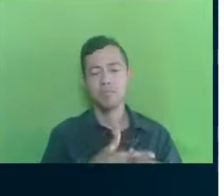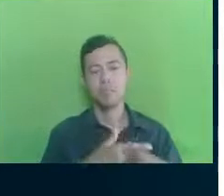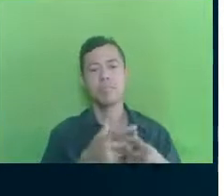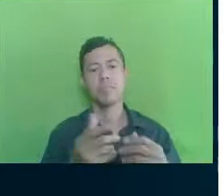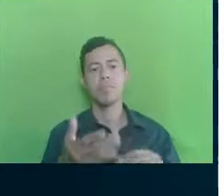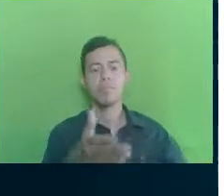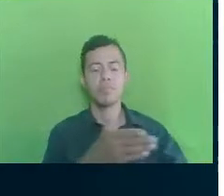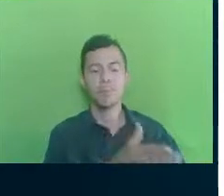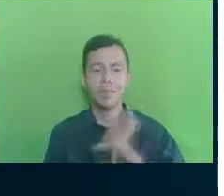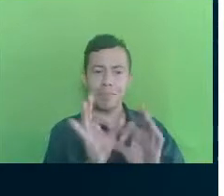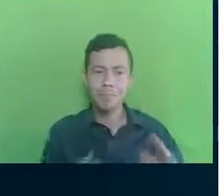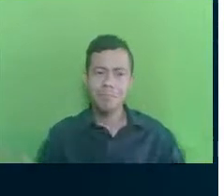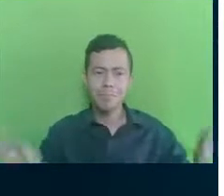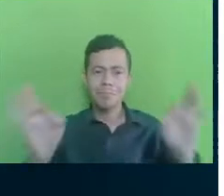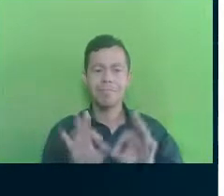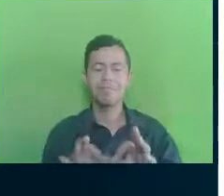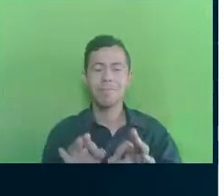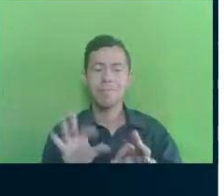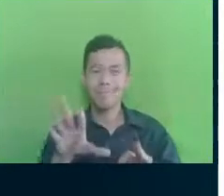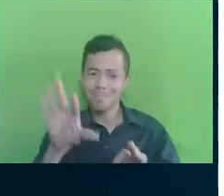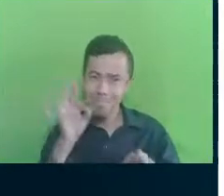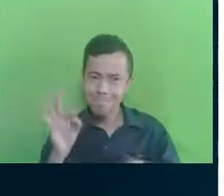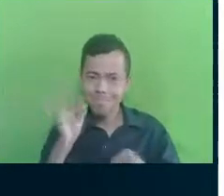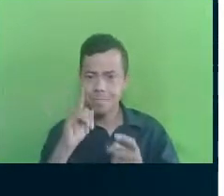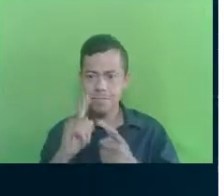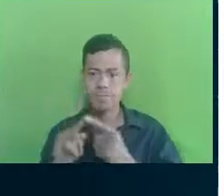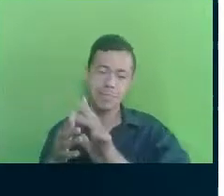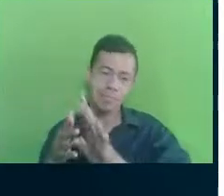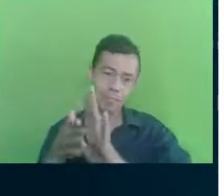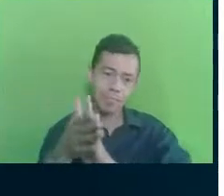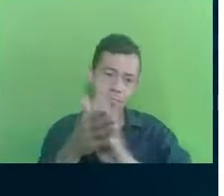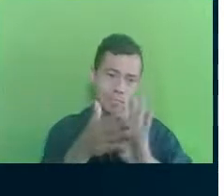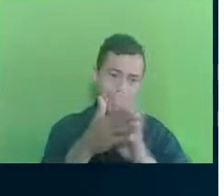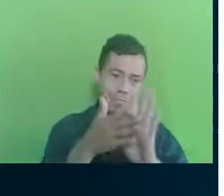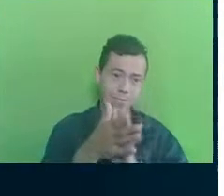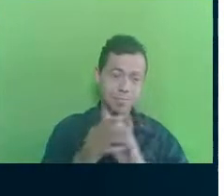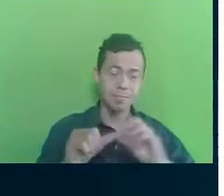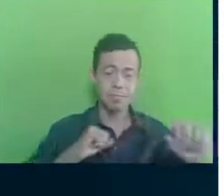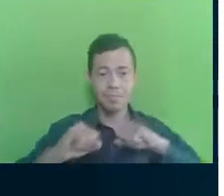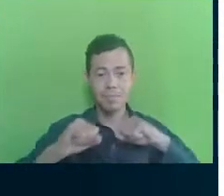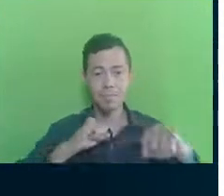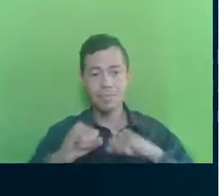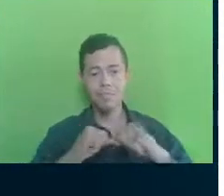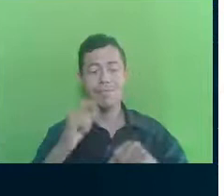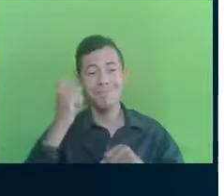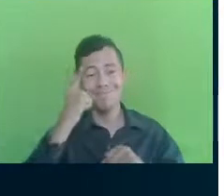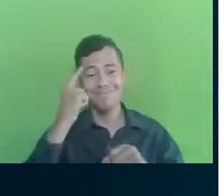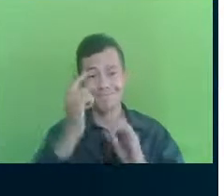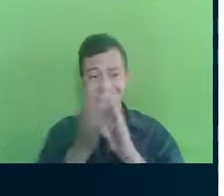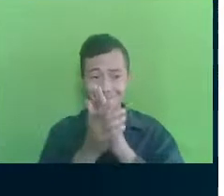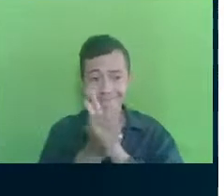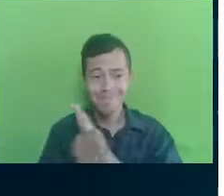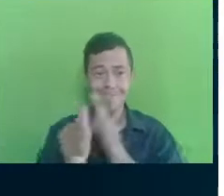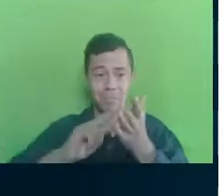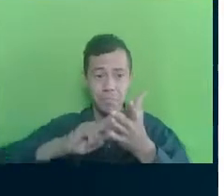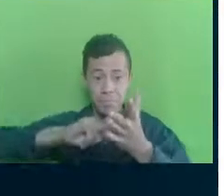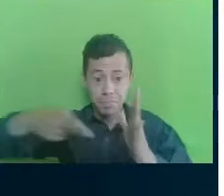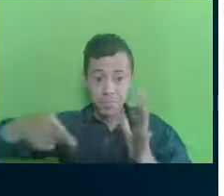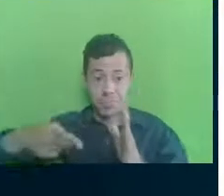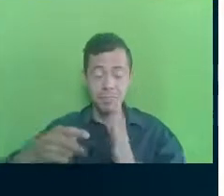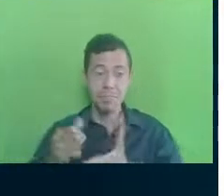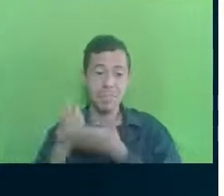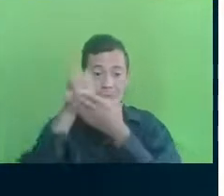mencioné, pero lo clave aquí, lo que hemos identificado para poder poner en producción, para que la inteligencia artificial realmente agregue